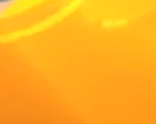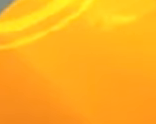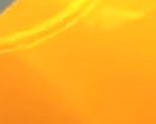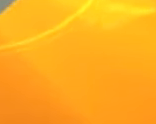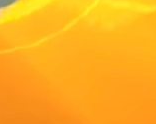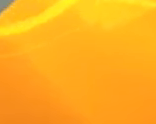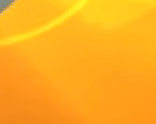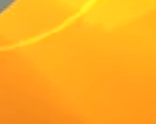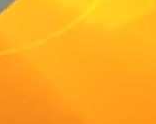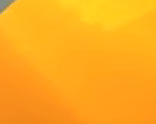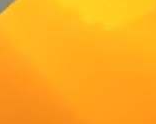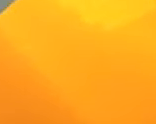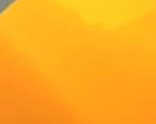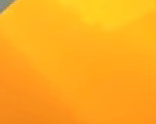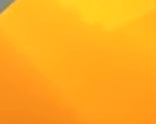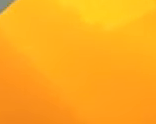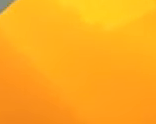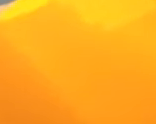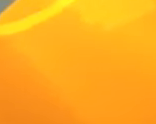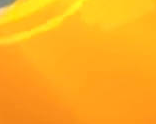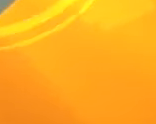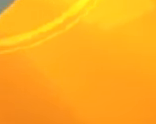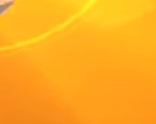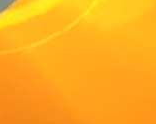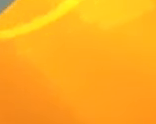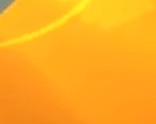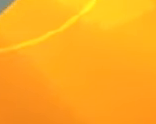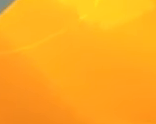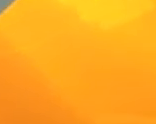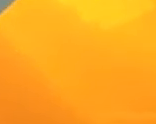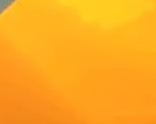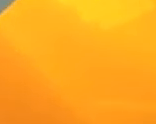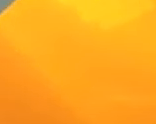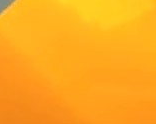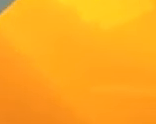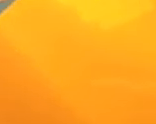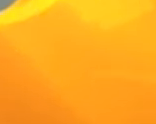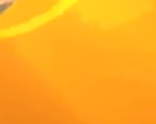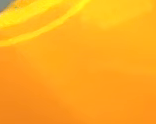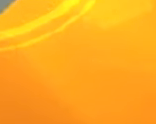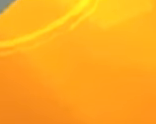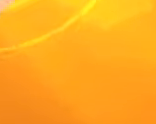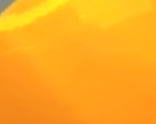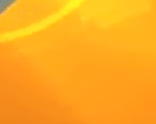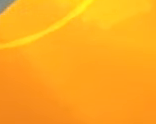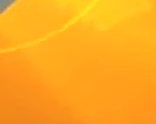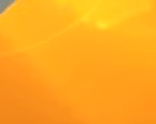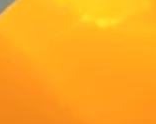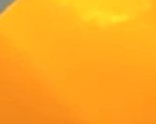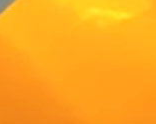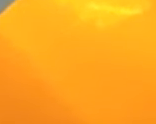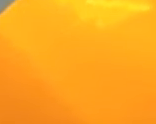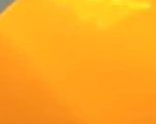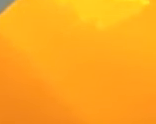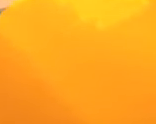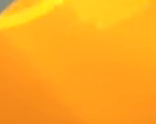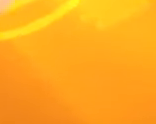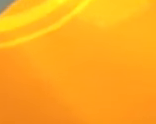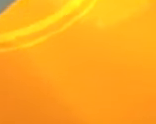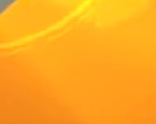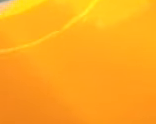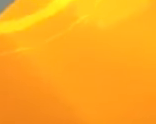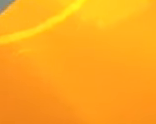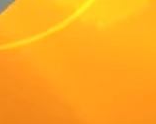que el domingo 15 de octubre hubo una llamada entre el presidente Nicolás Maduro Moros y